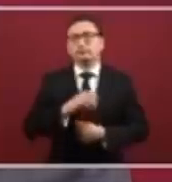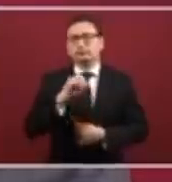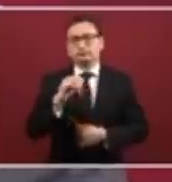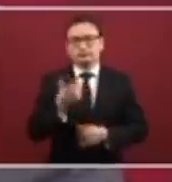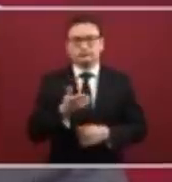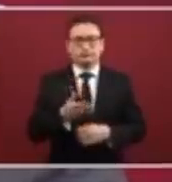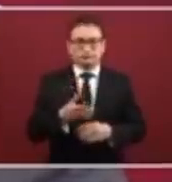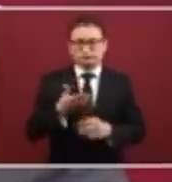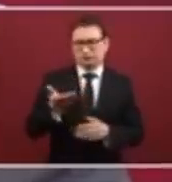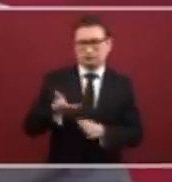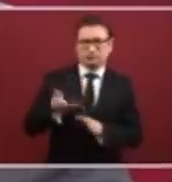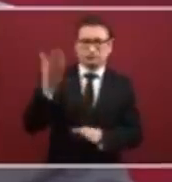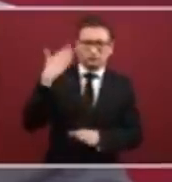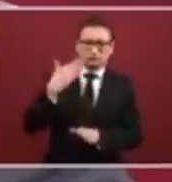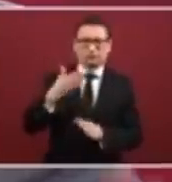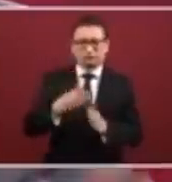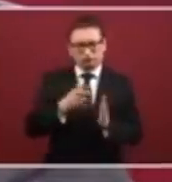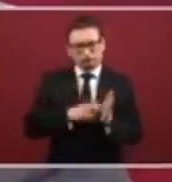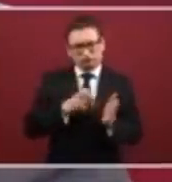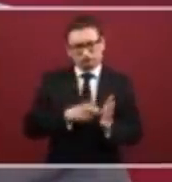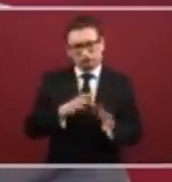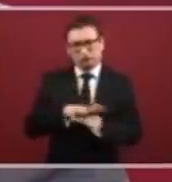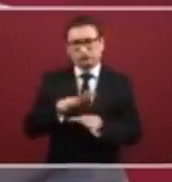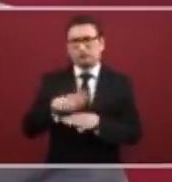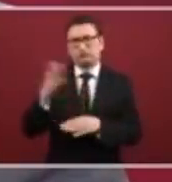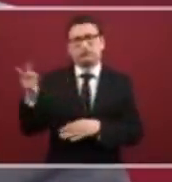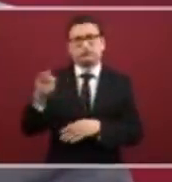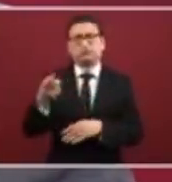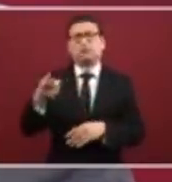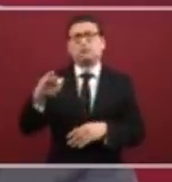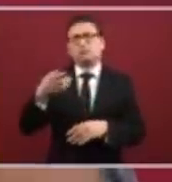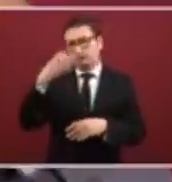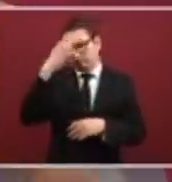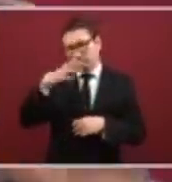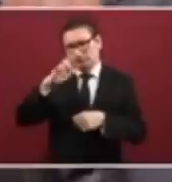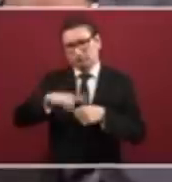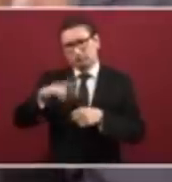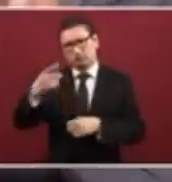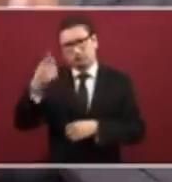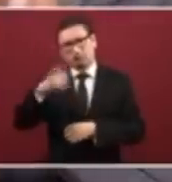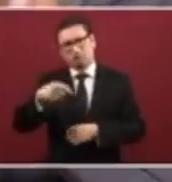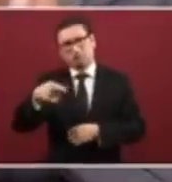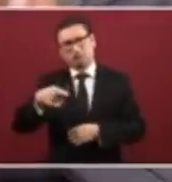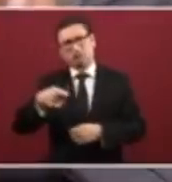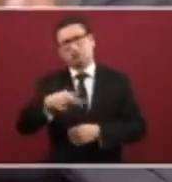educativa impuesta desde el extranjero, para no decir más,